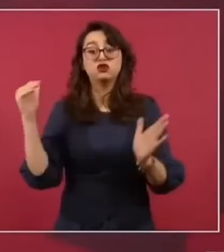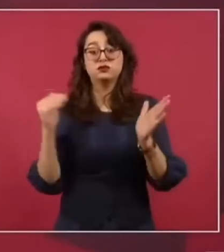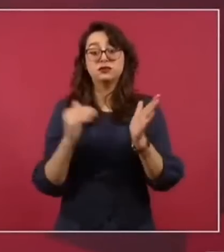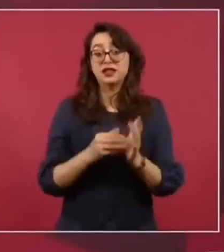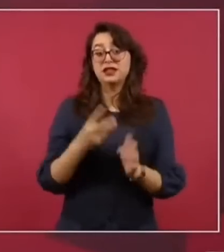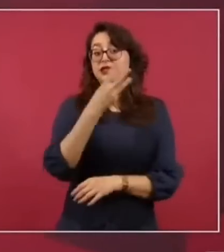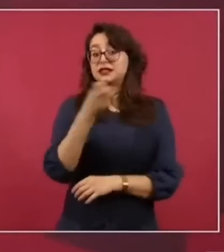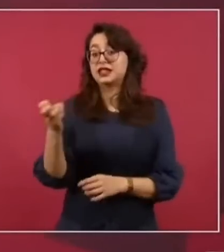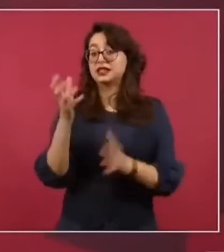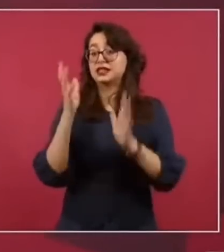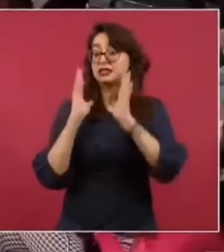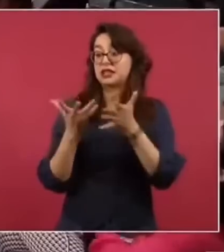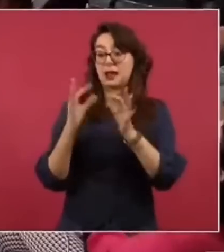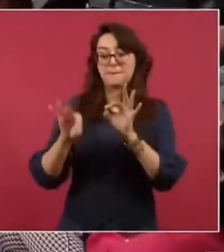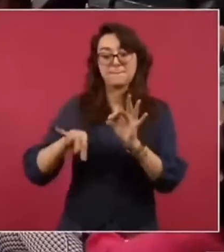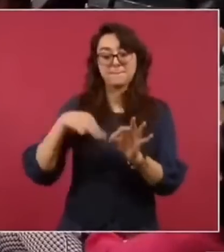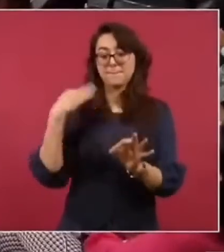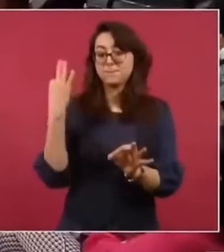Van a ser